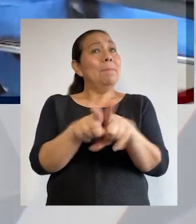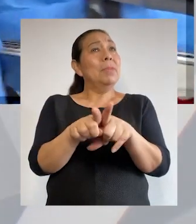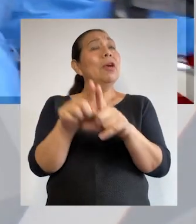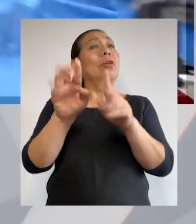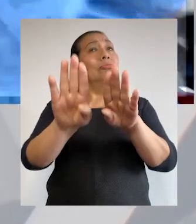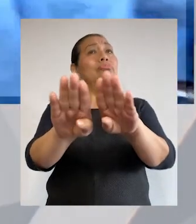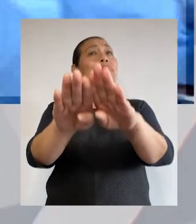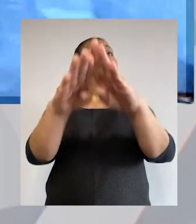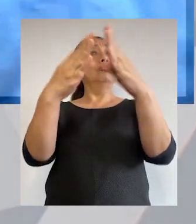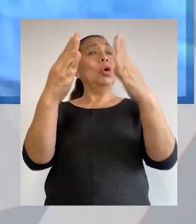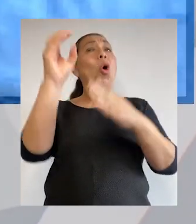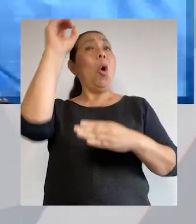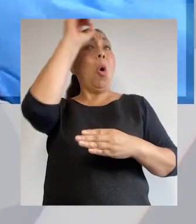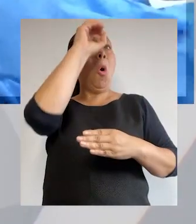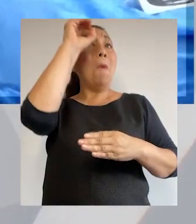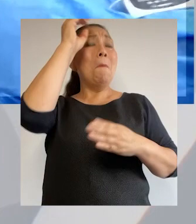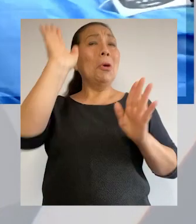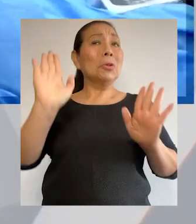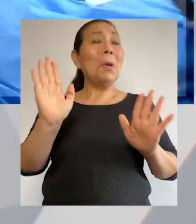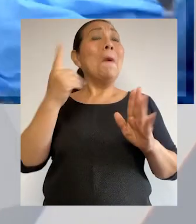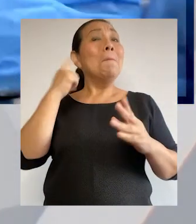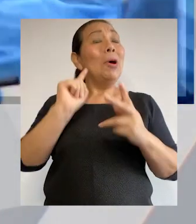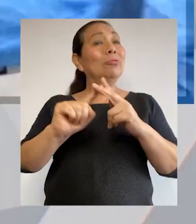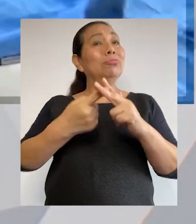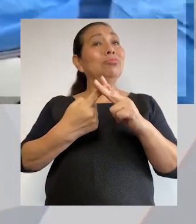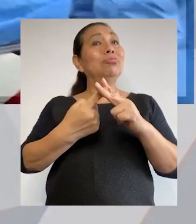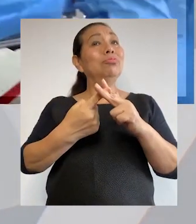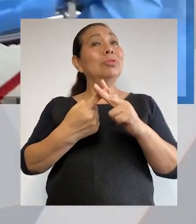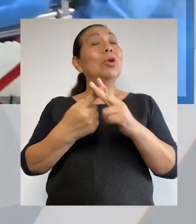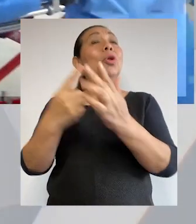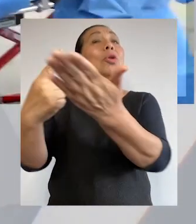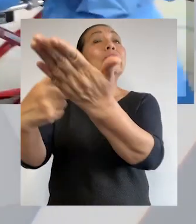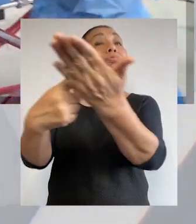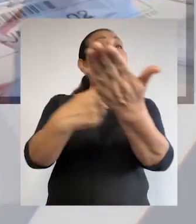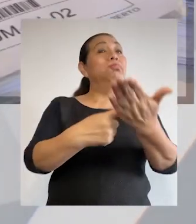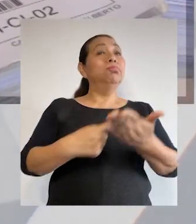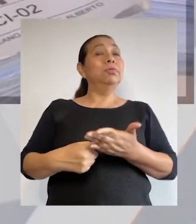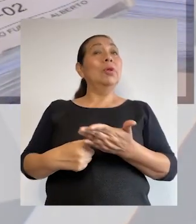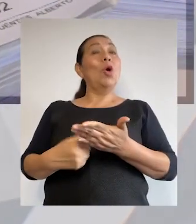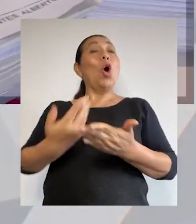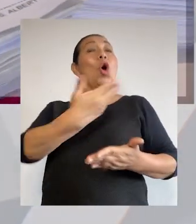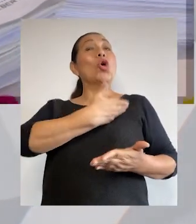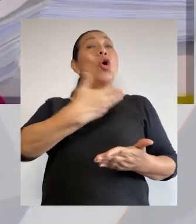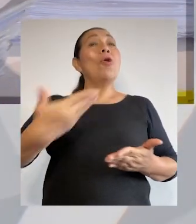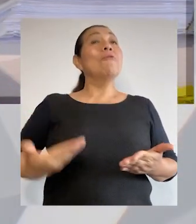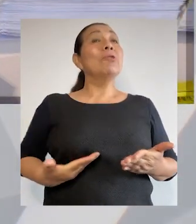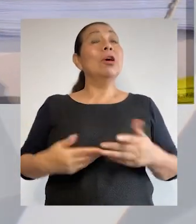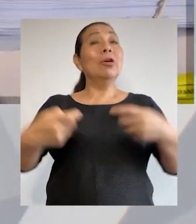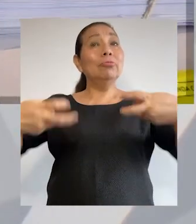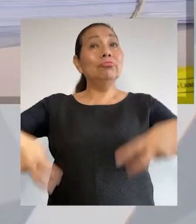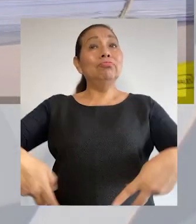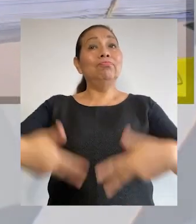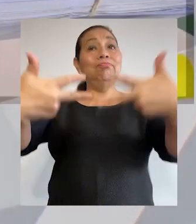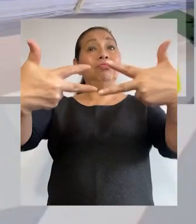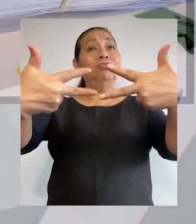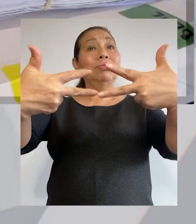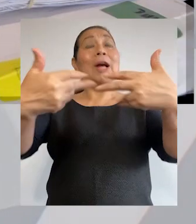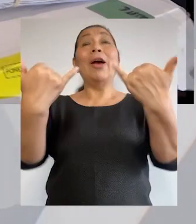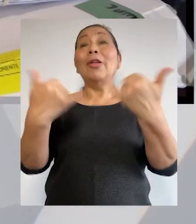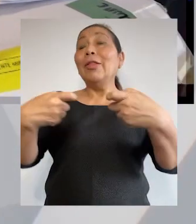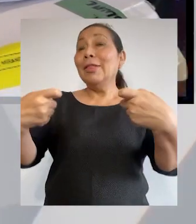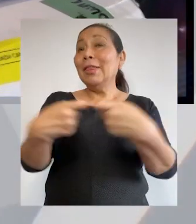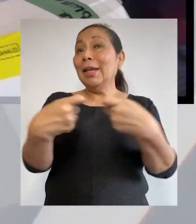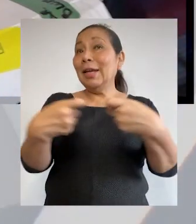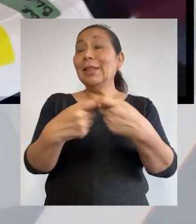aswanraq kallpancharukun. oportunidades para iniciar Gobierno la digital nisqawanmi Tribunal Constitucional ñawparichkan. Tribunal